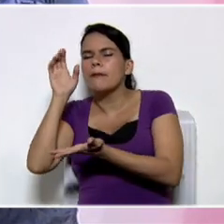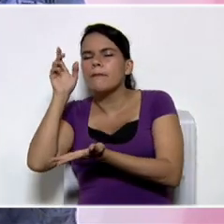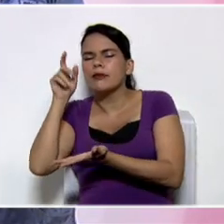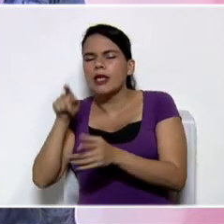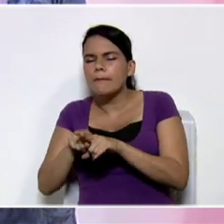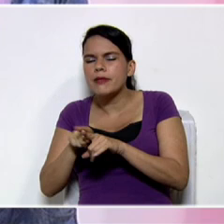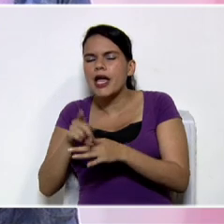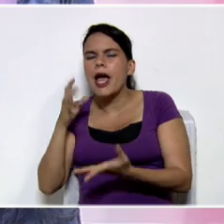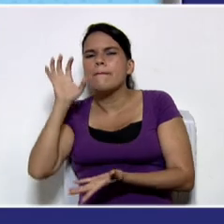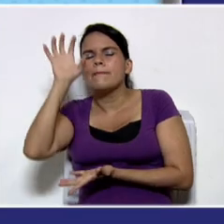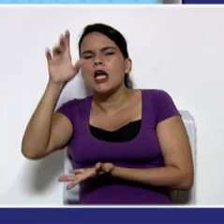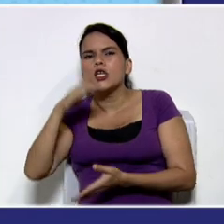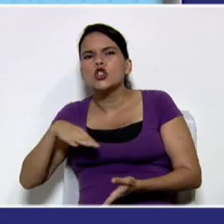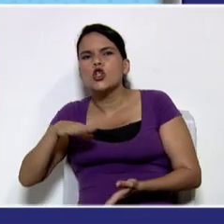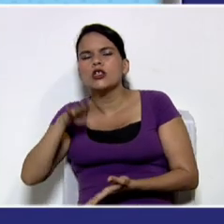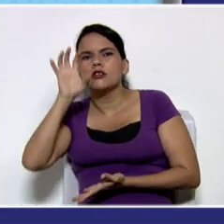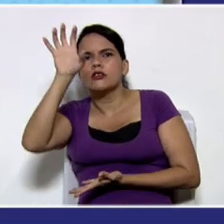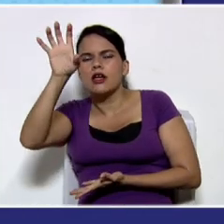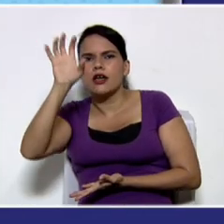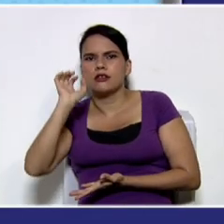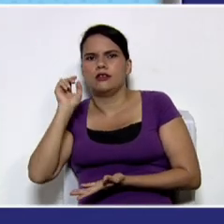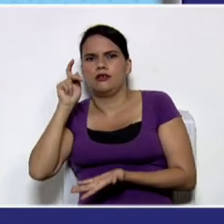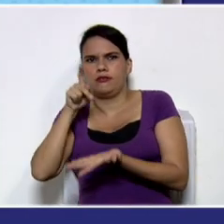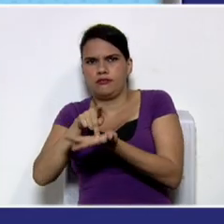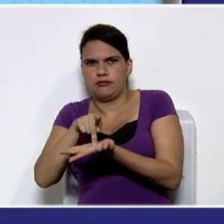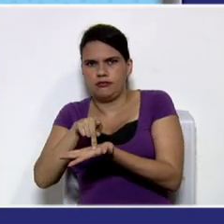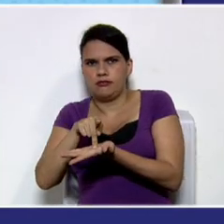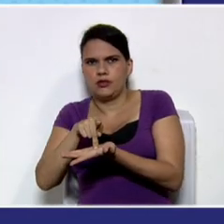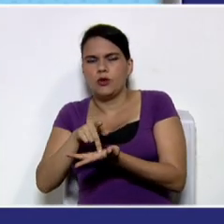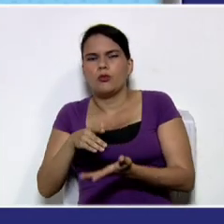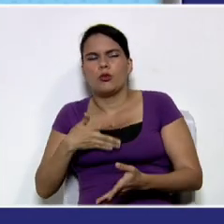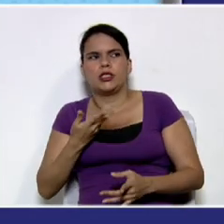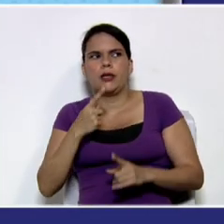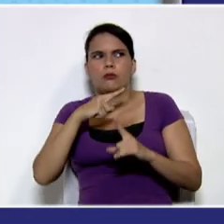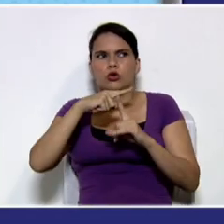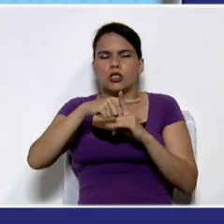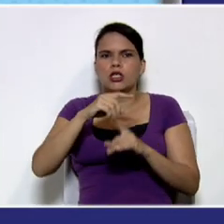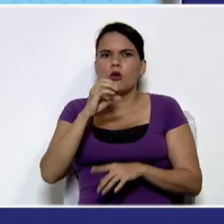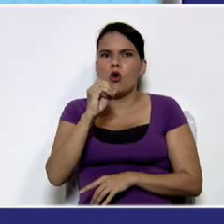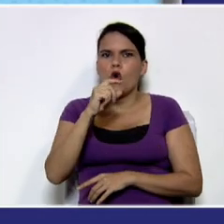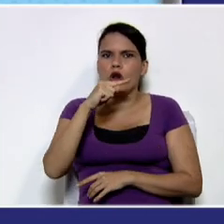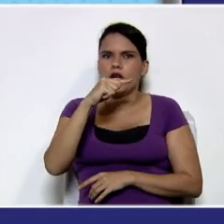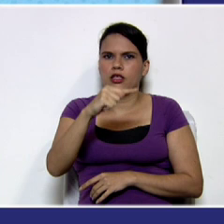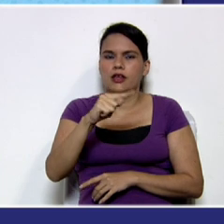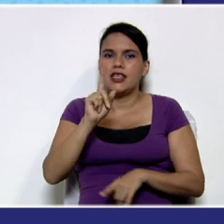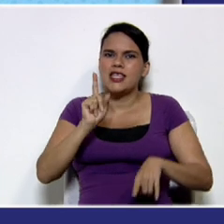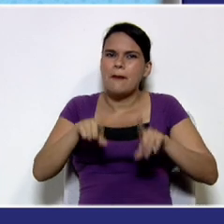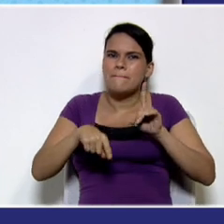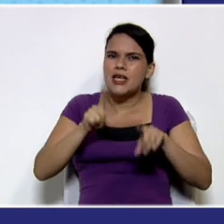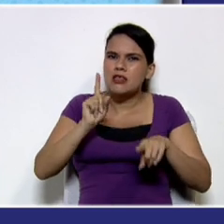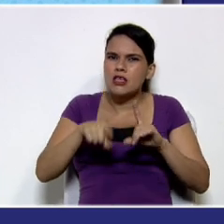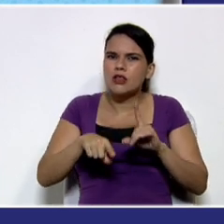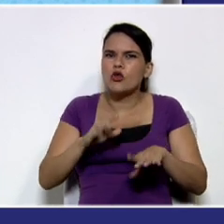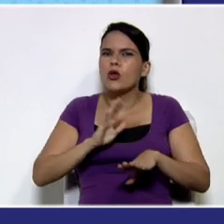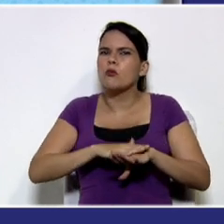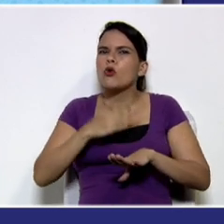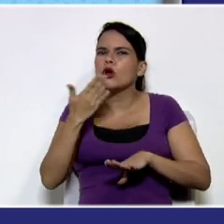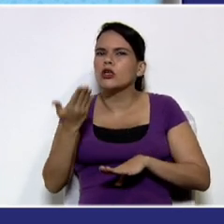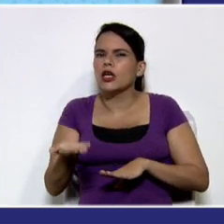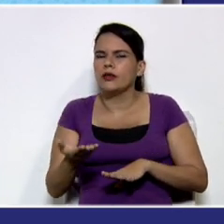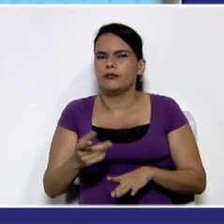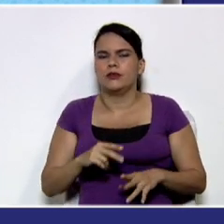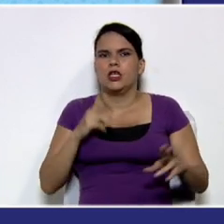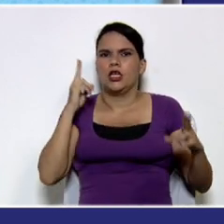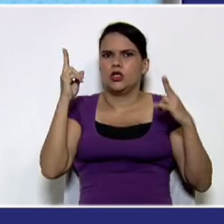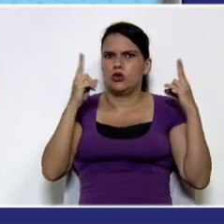consecuencias positivas o consecuencias negativas, dependiendo del tipo de migración que se dé. En el caso turístico,